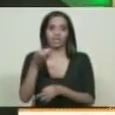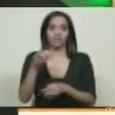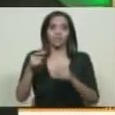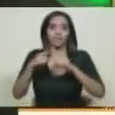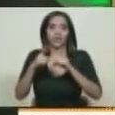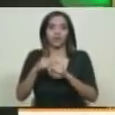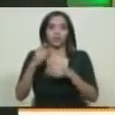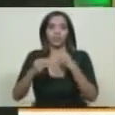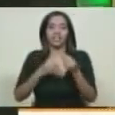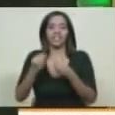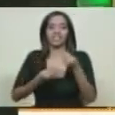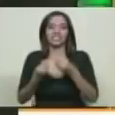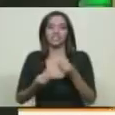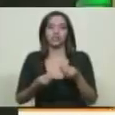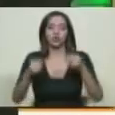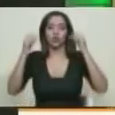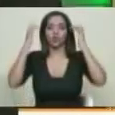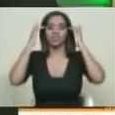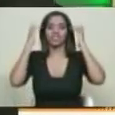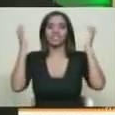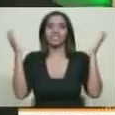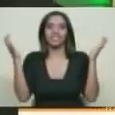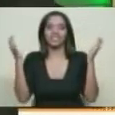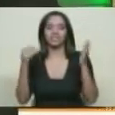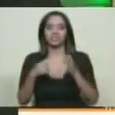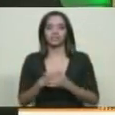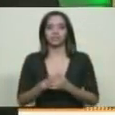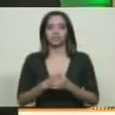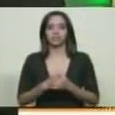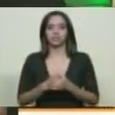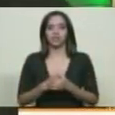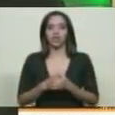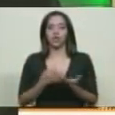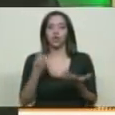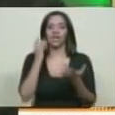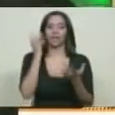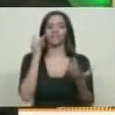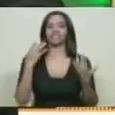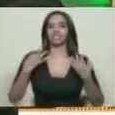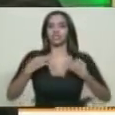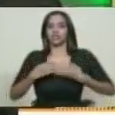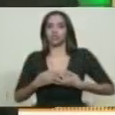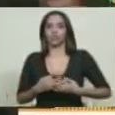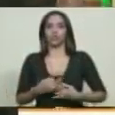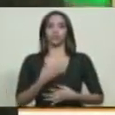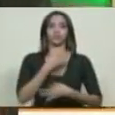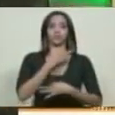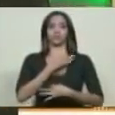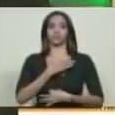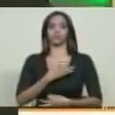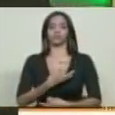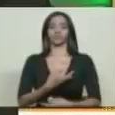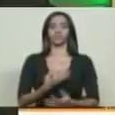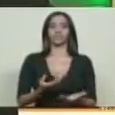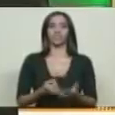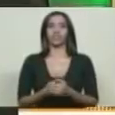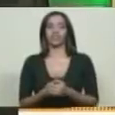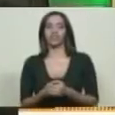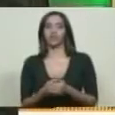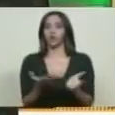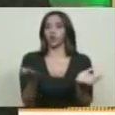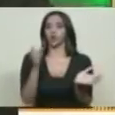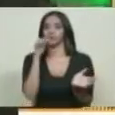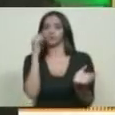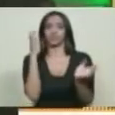haciendo los listos, los CEOs, los de camiseta azul, la CEOs, los muy inteligentes, los de Harvard y los